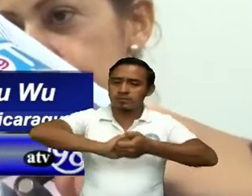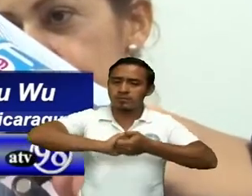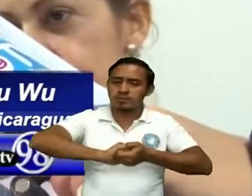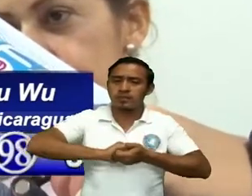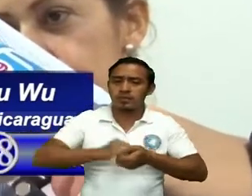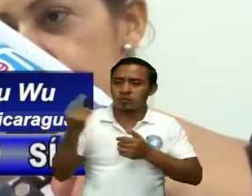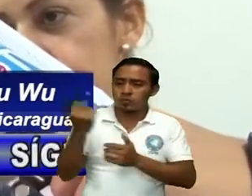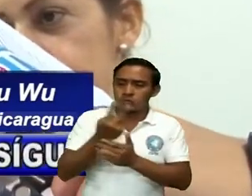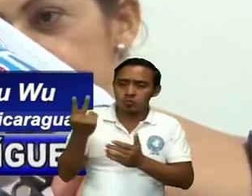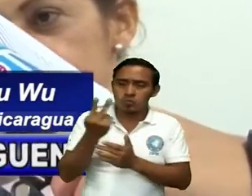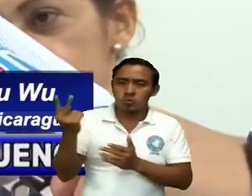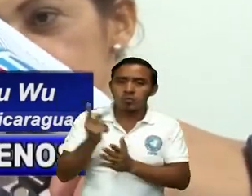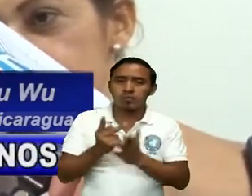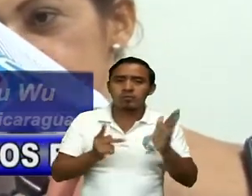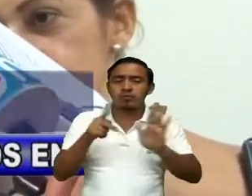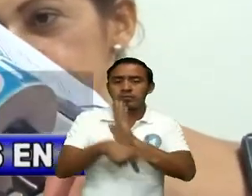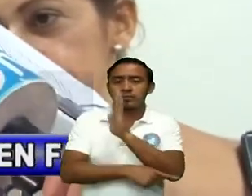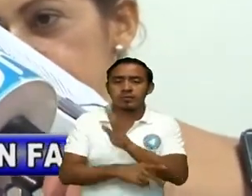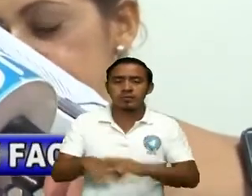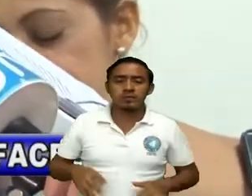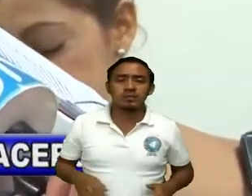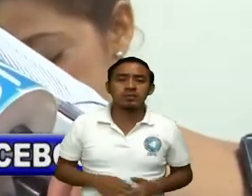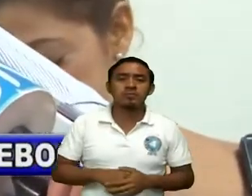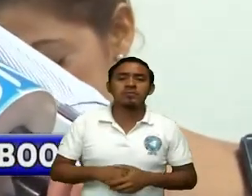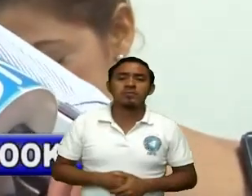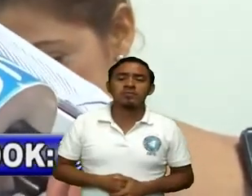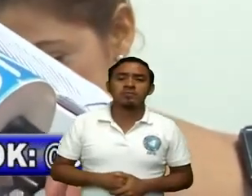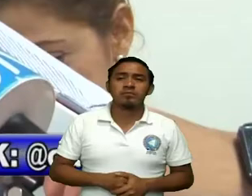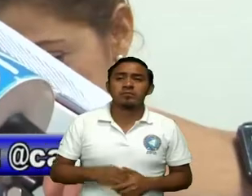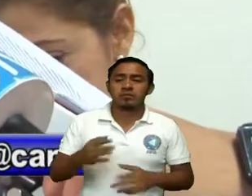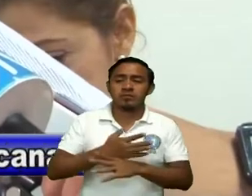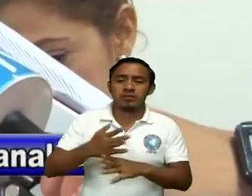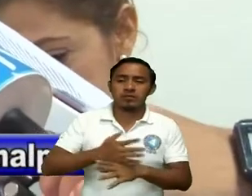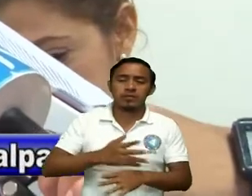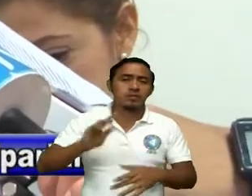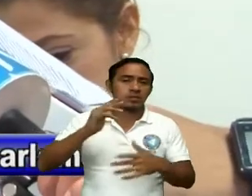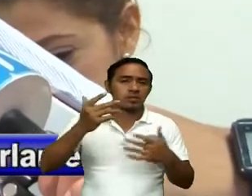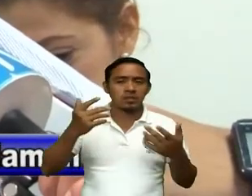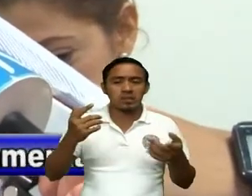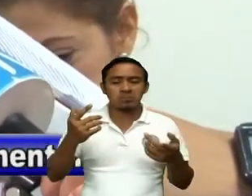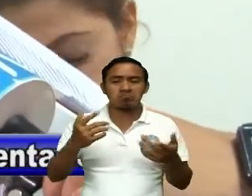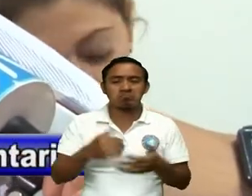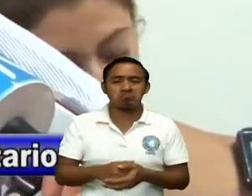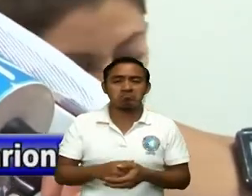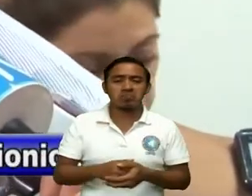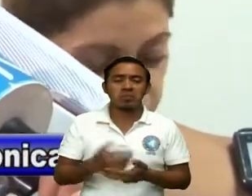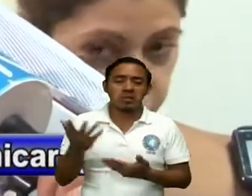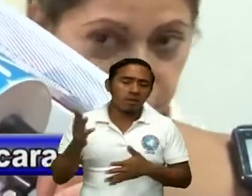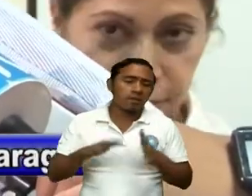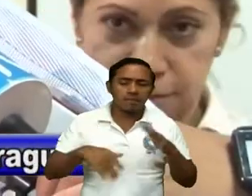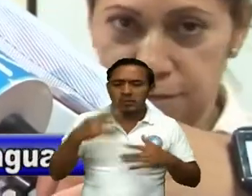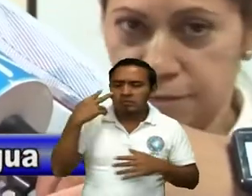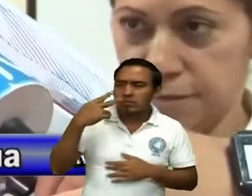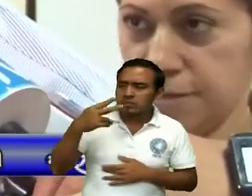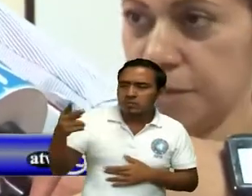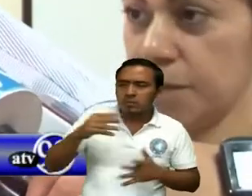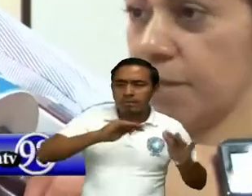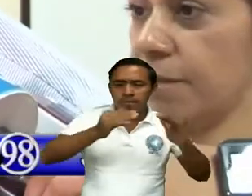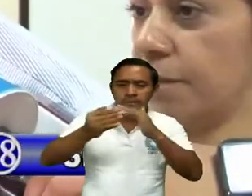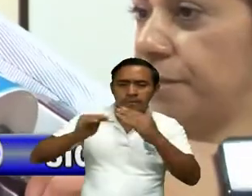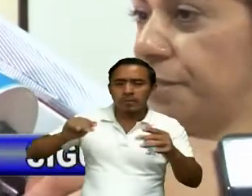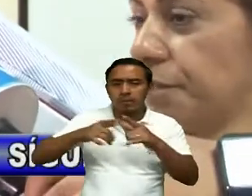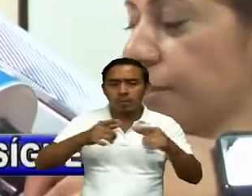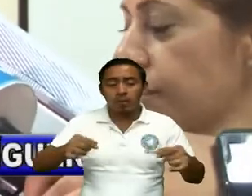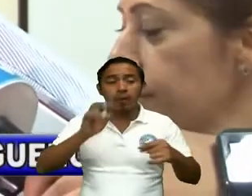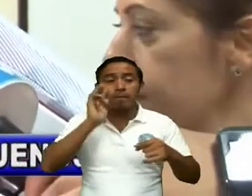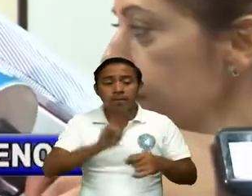entre nuestros pueblos. Y en las diferentes ocasiones que tuvimos en los barrios de Managua, ¿no?, hemos